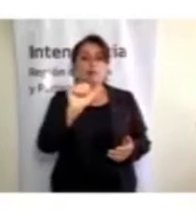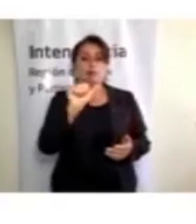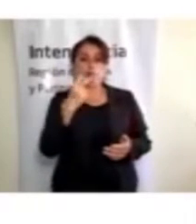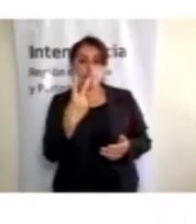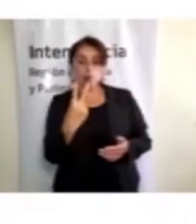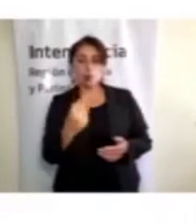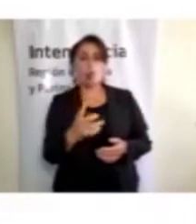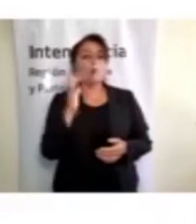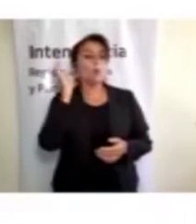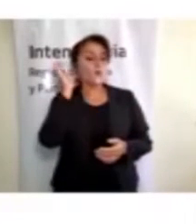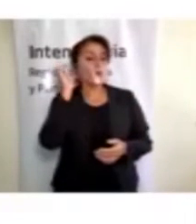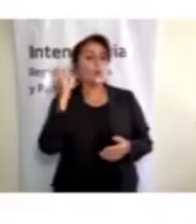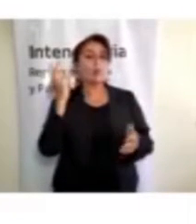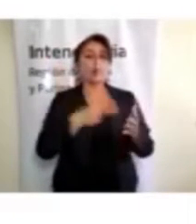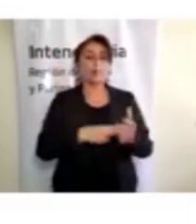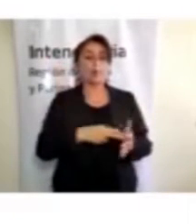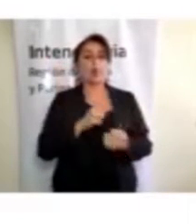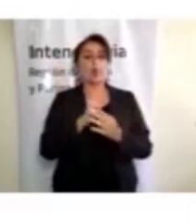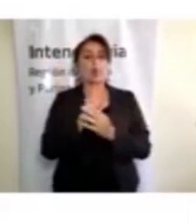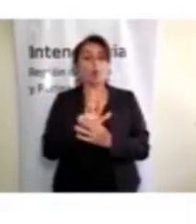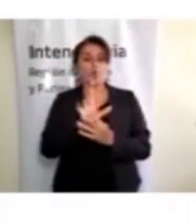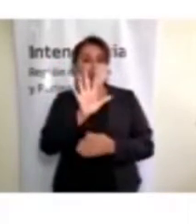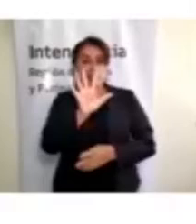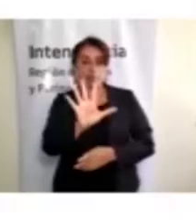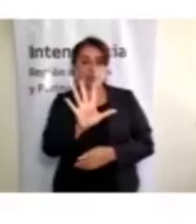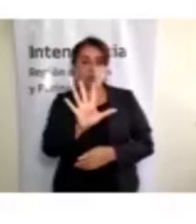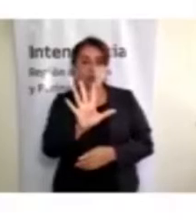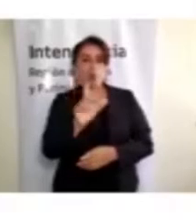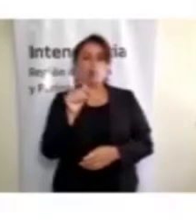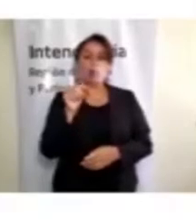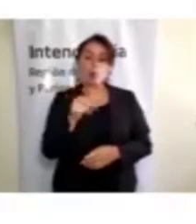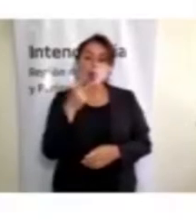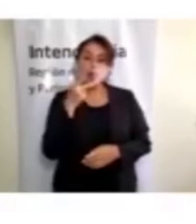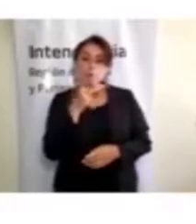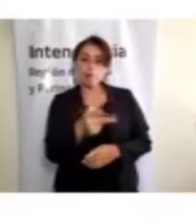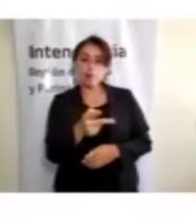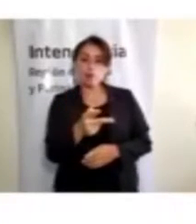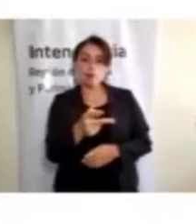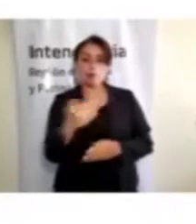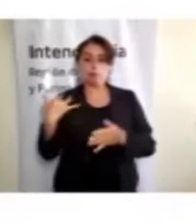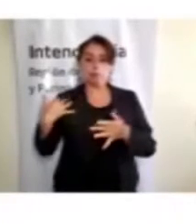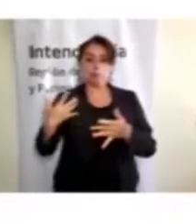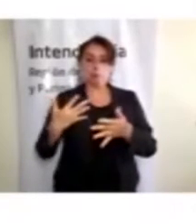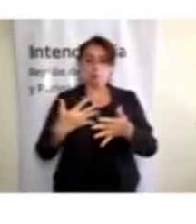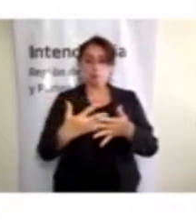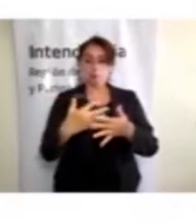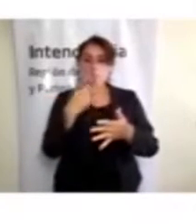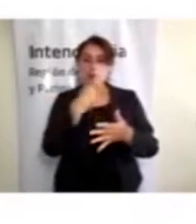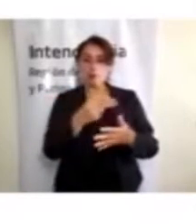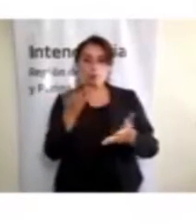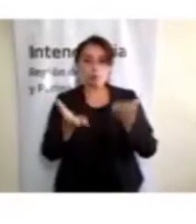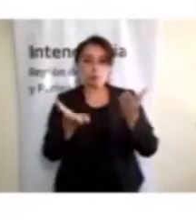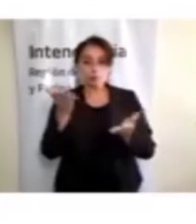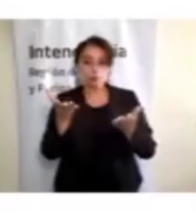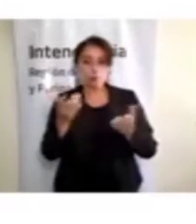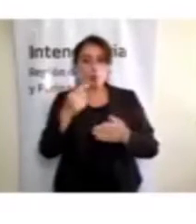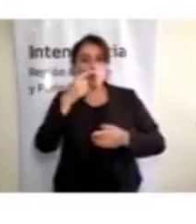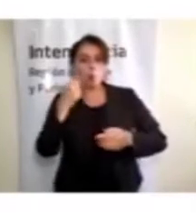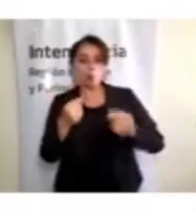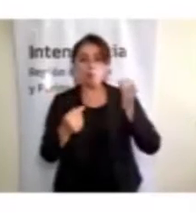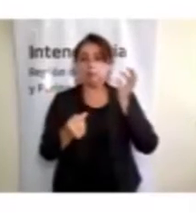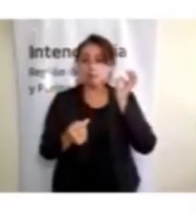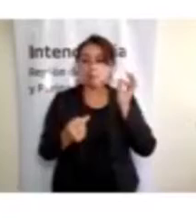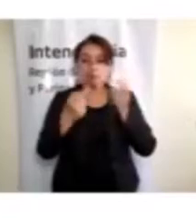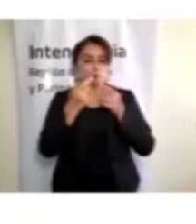2.162 y mujeres, 2.095. Es la misma tendencia que hemos tenido durante toda la pandemia, que no hay